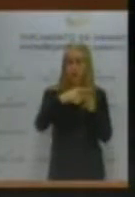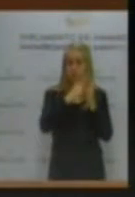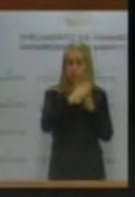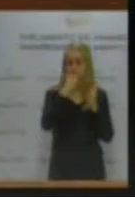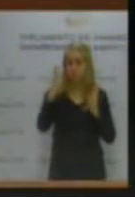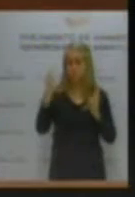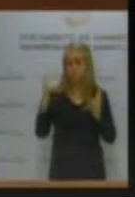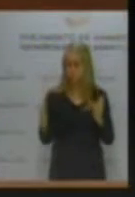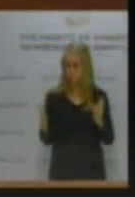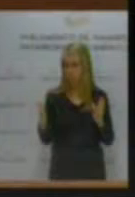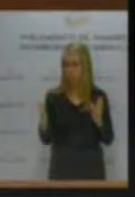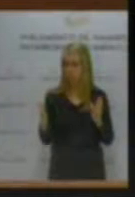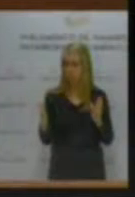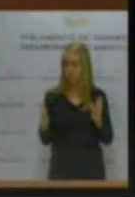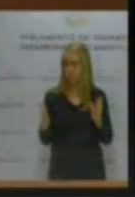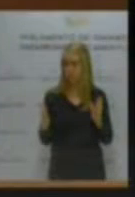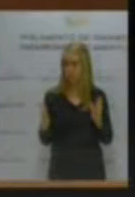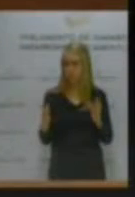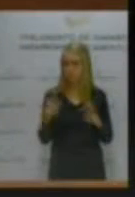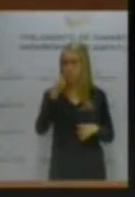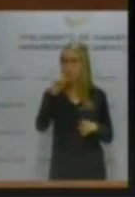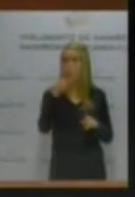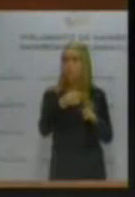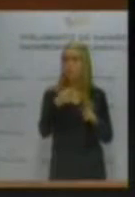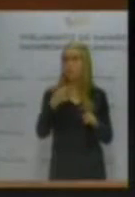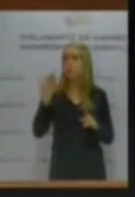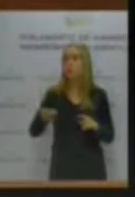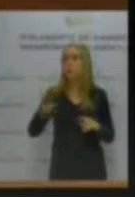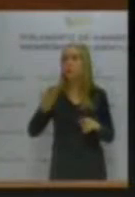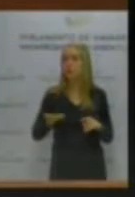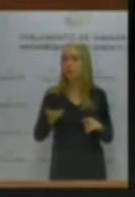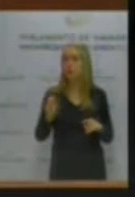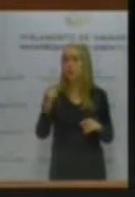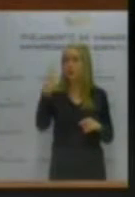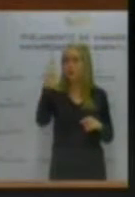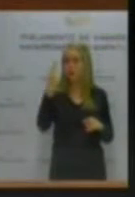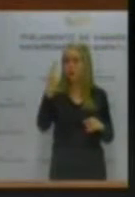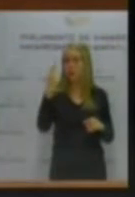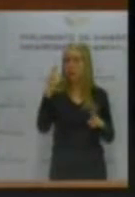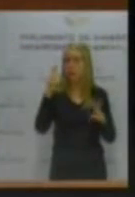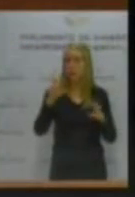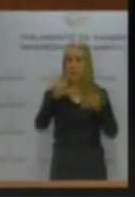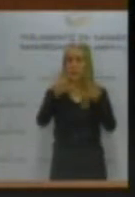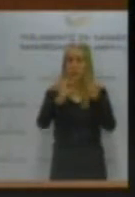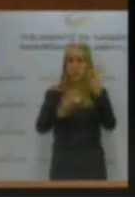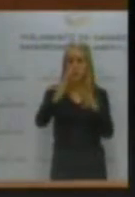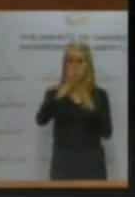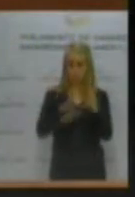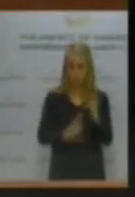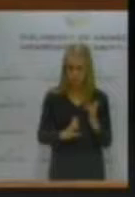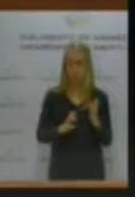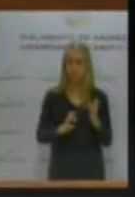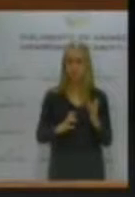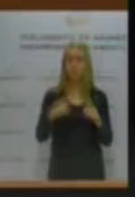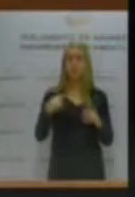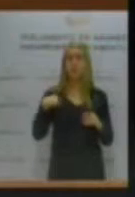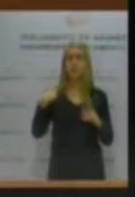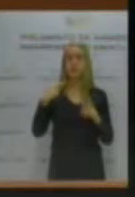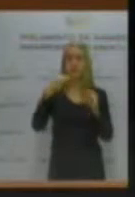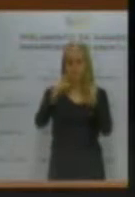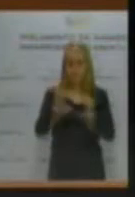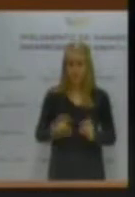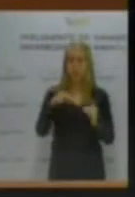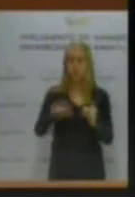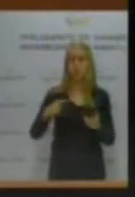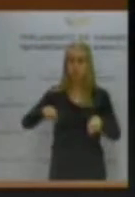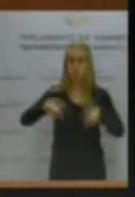residuos, uno de los objetivos más importantes, que era el objetivo de la reducción del 10% de la generación de basura, en